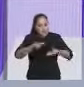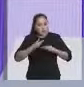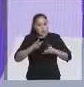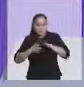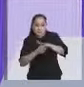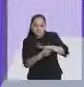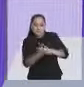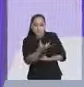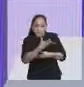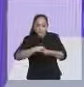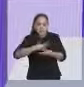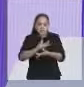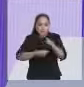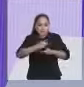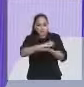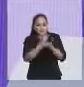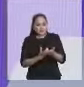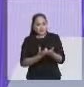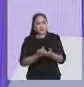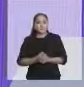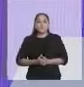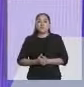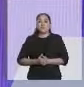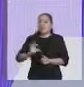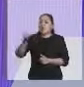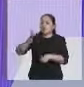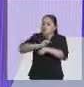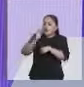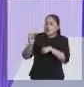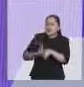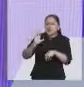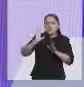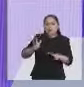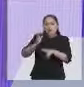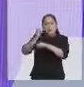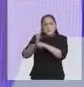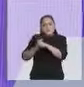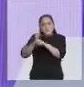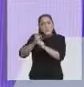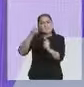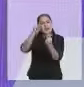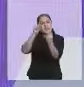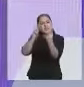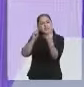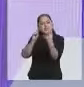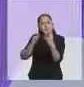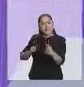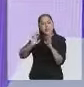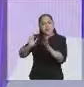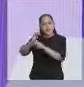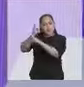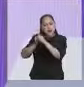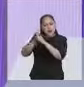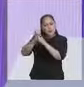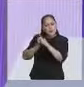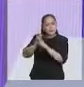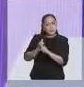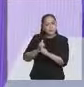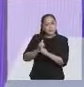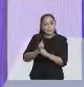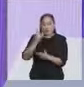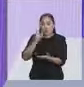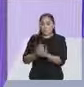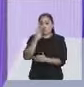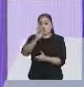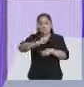los países mencionados se están siguiendo procesos penales en contra de los señalados, excepto en 2 países, en